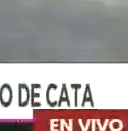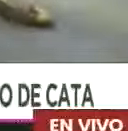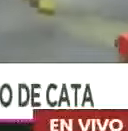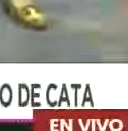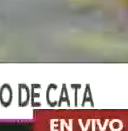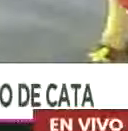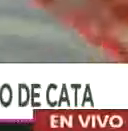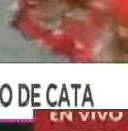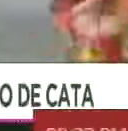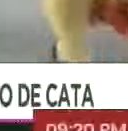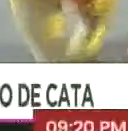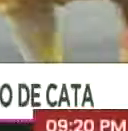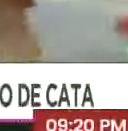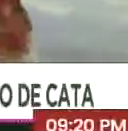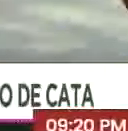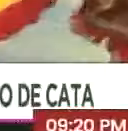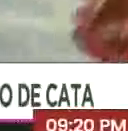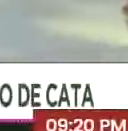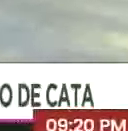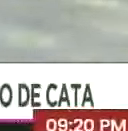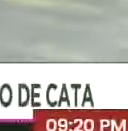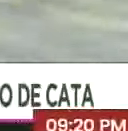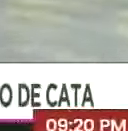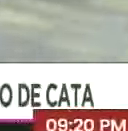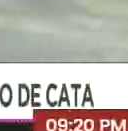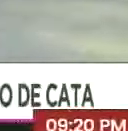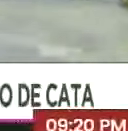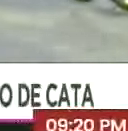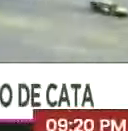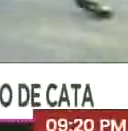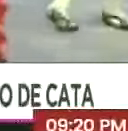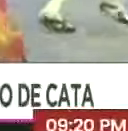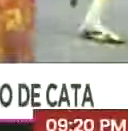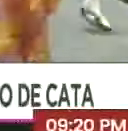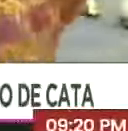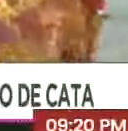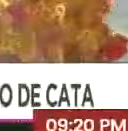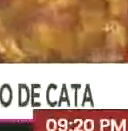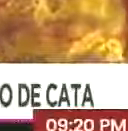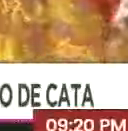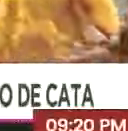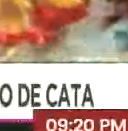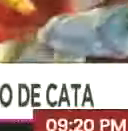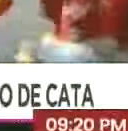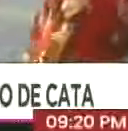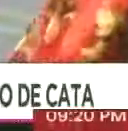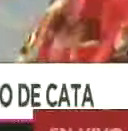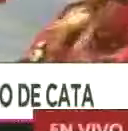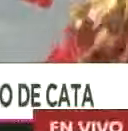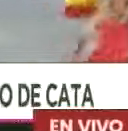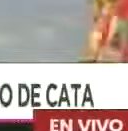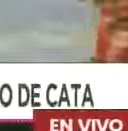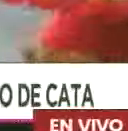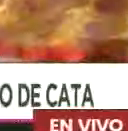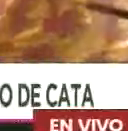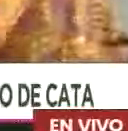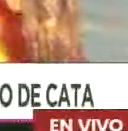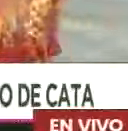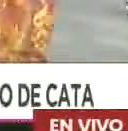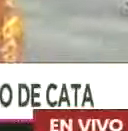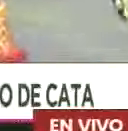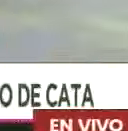La máscara, y para un poco mostrar eso de la sumisión, uno siempre está viendo hacia abajo.